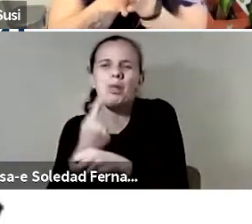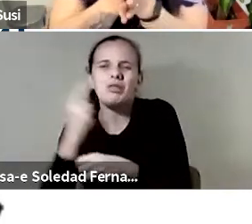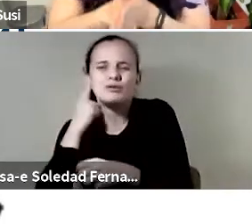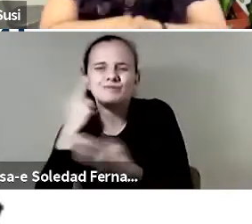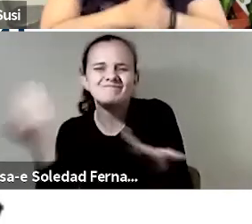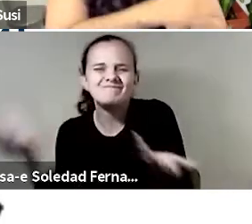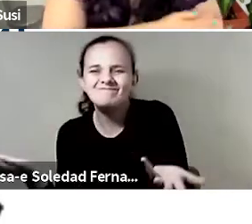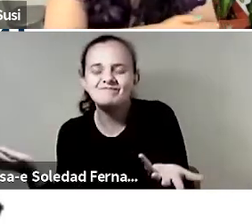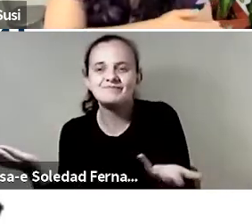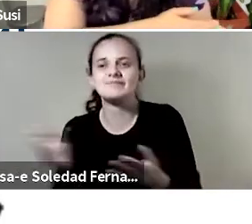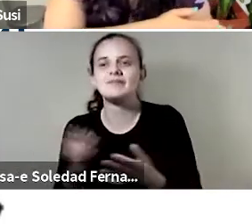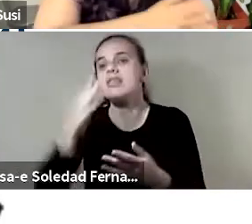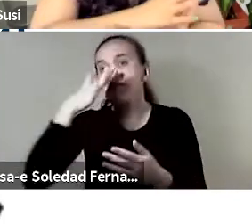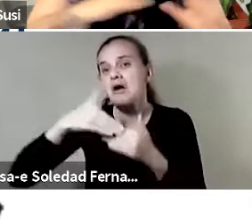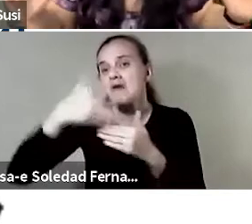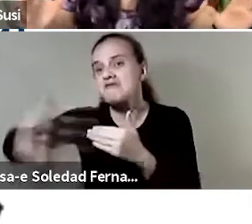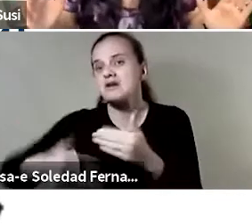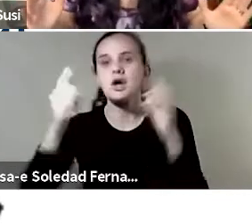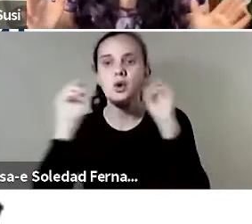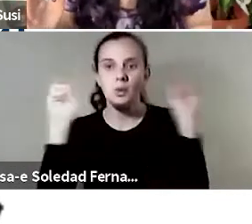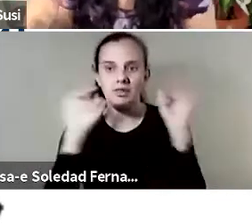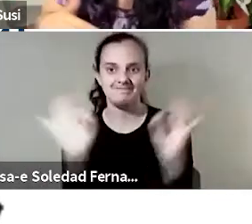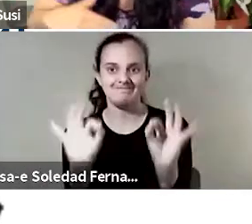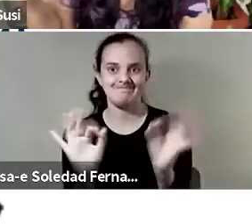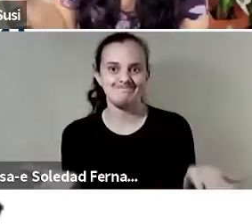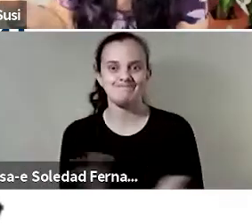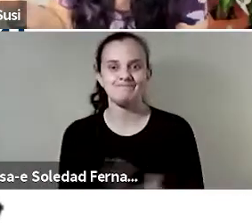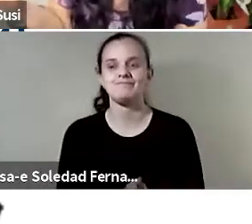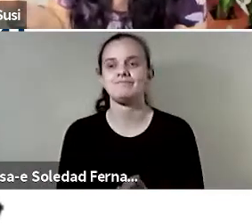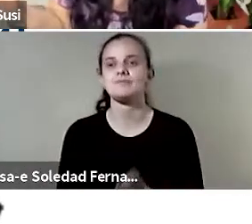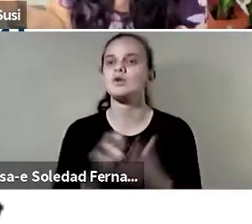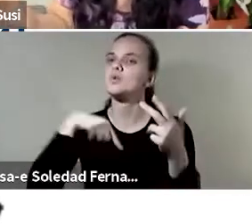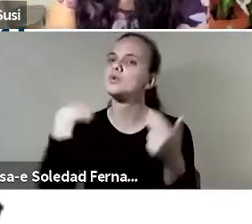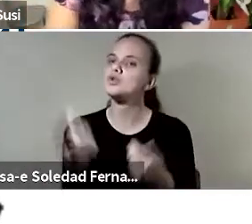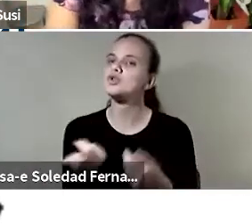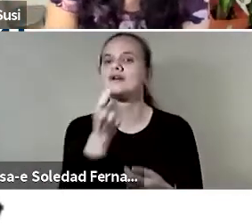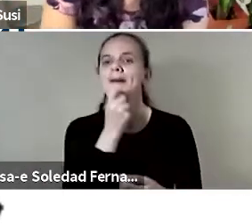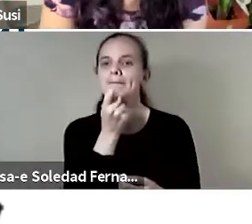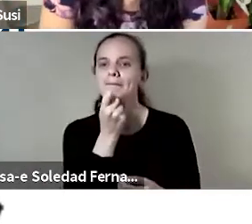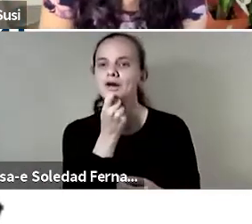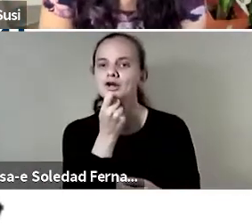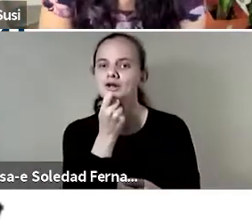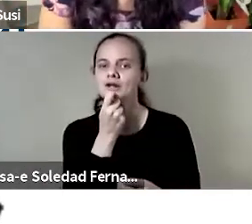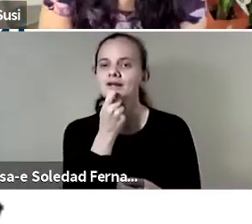porque cuando vos salís del concierto ya desaparece el impedimento, que es este ruido fuerte, por ejemplo.